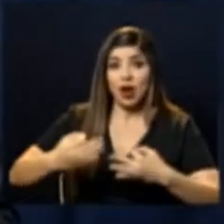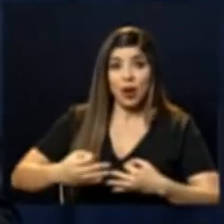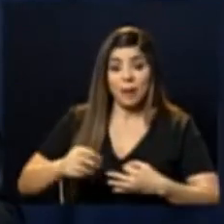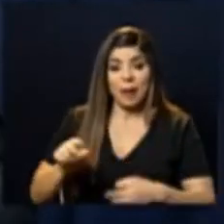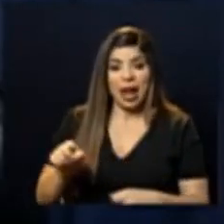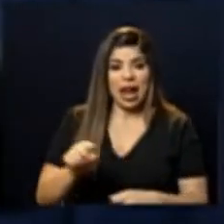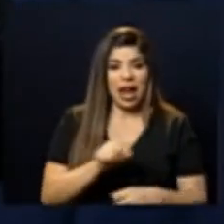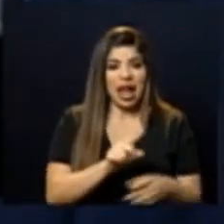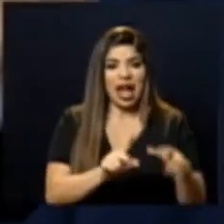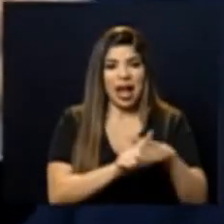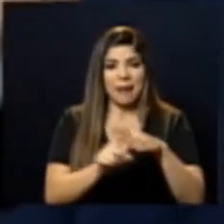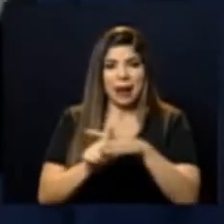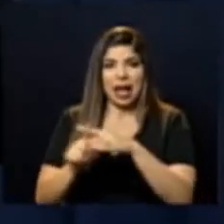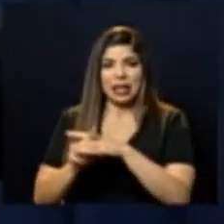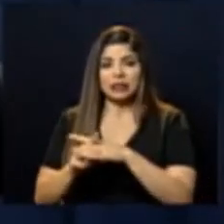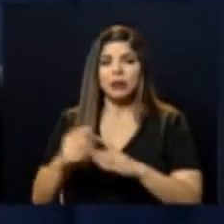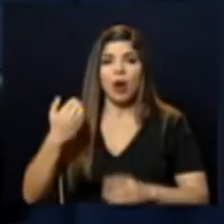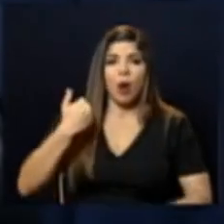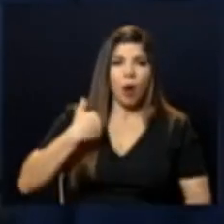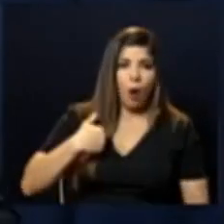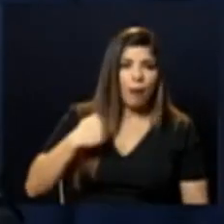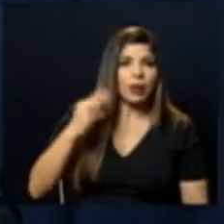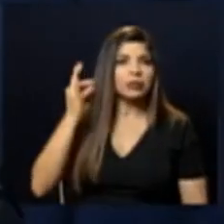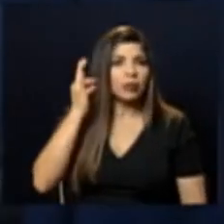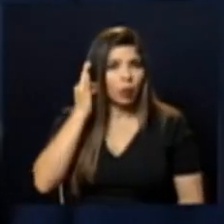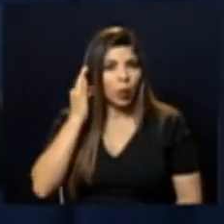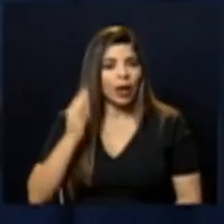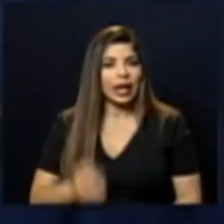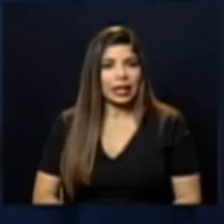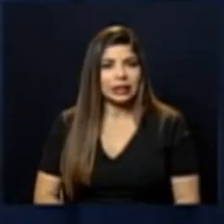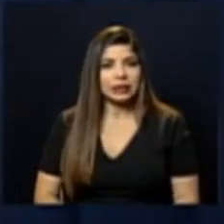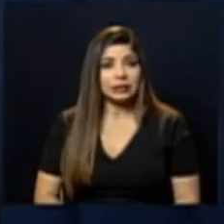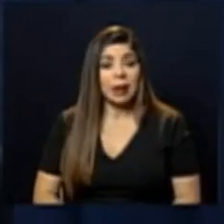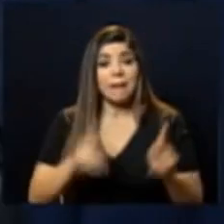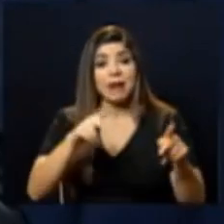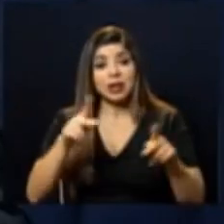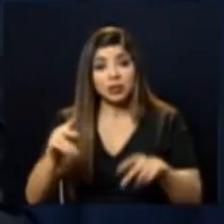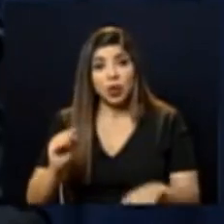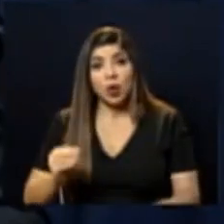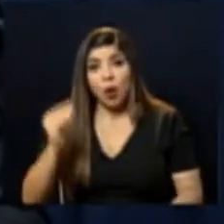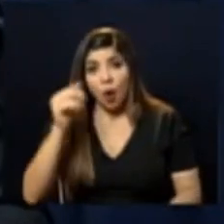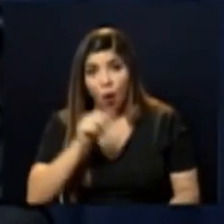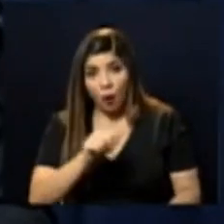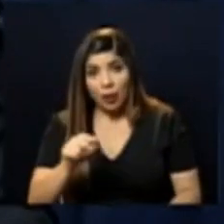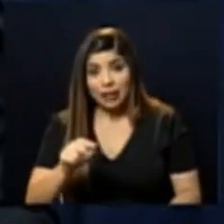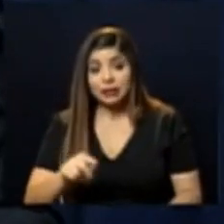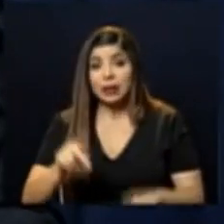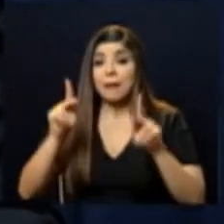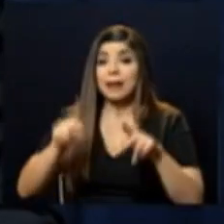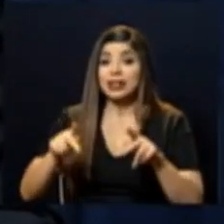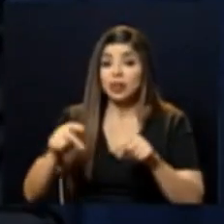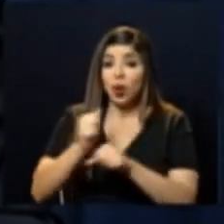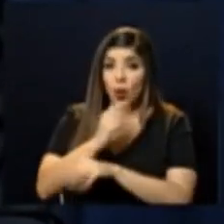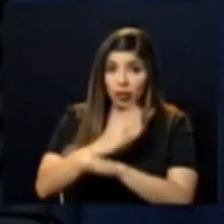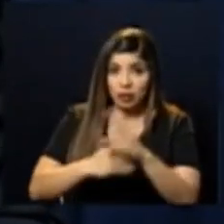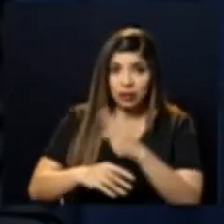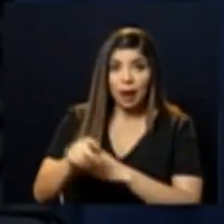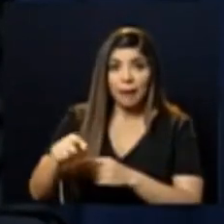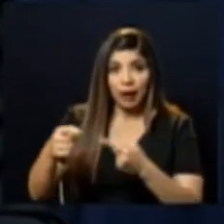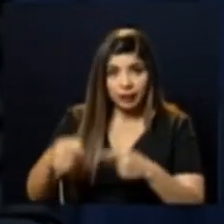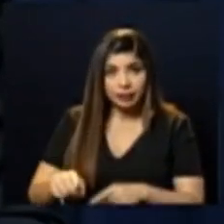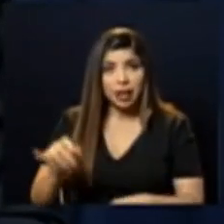se reflejan entre hombres y mujeres, en las personas jóvenes, personas con